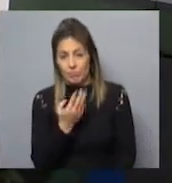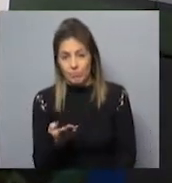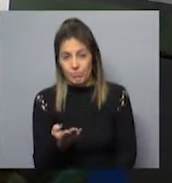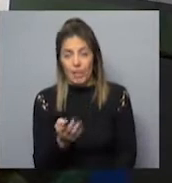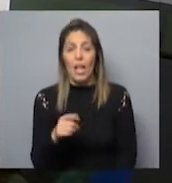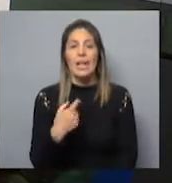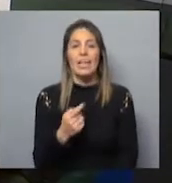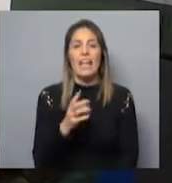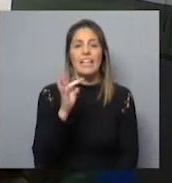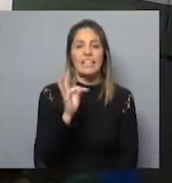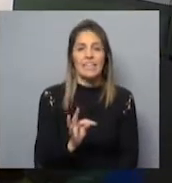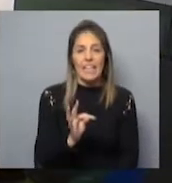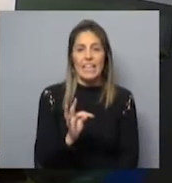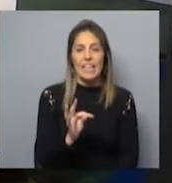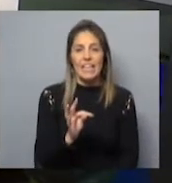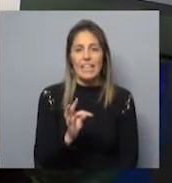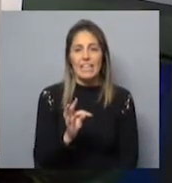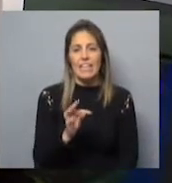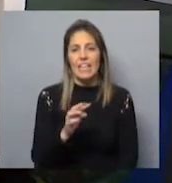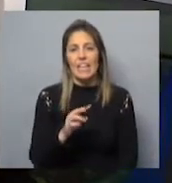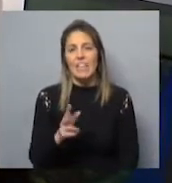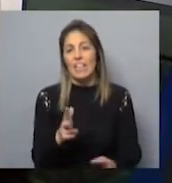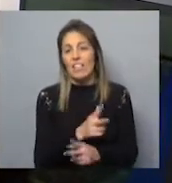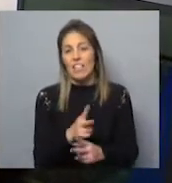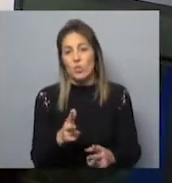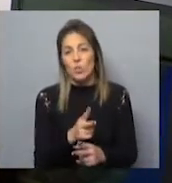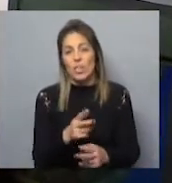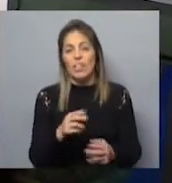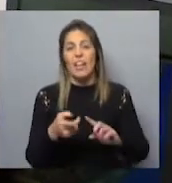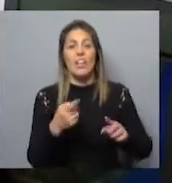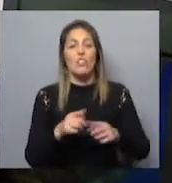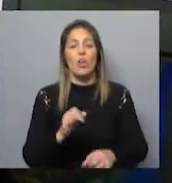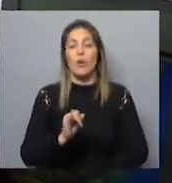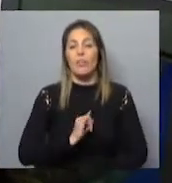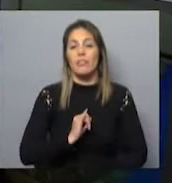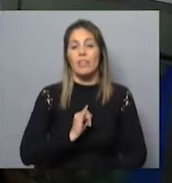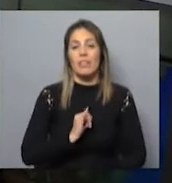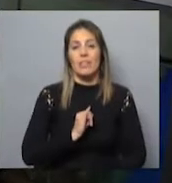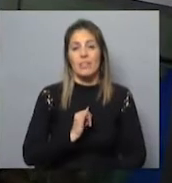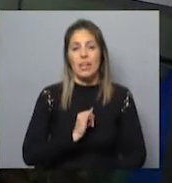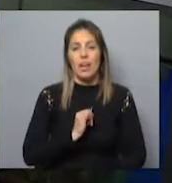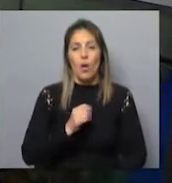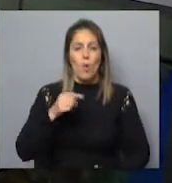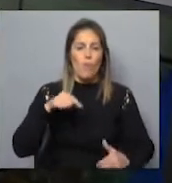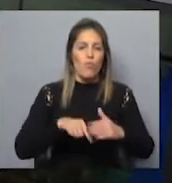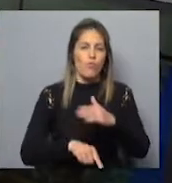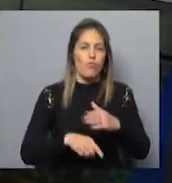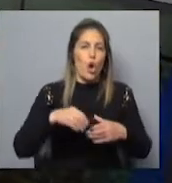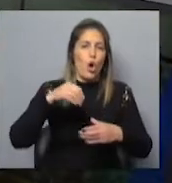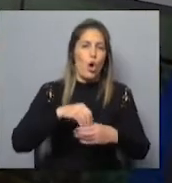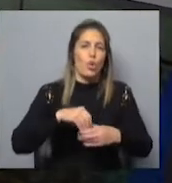la t de transexualidad tiene que ver con una identidad que tiene es un profundo contenido